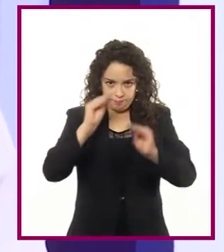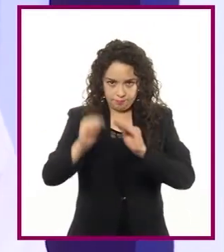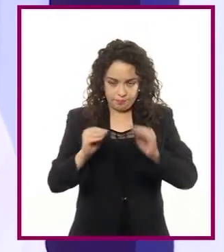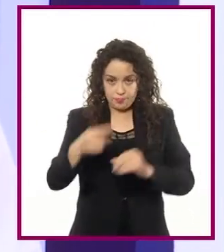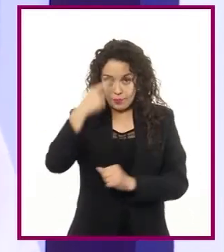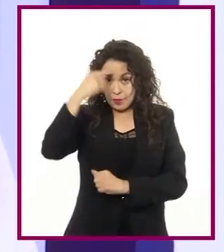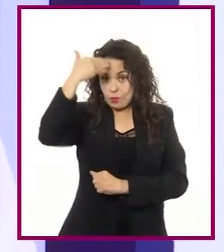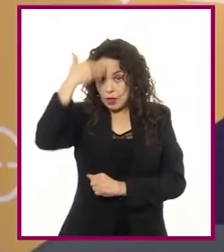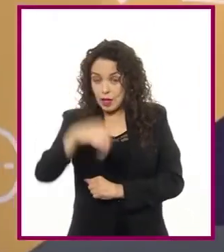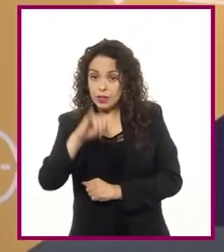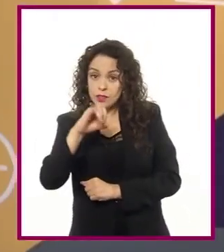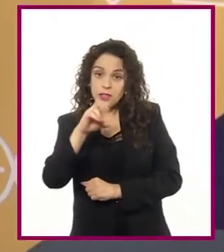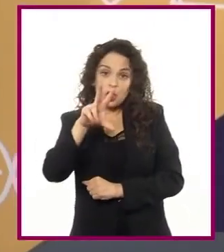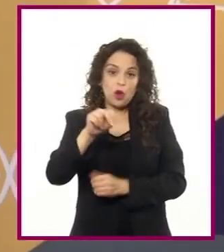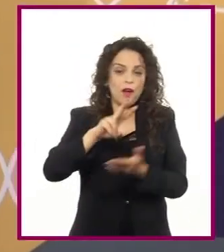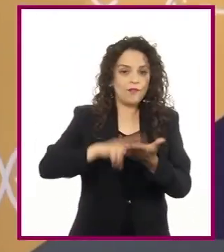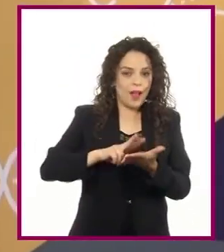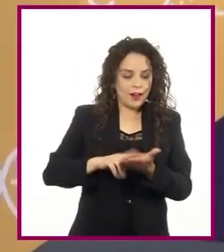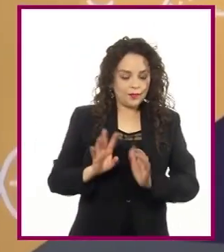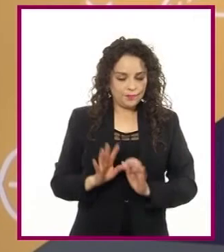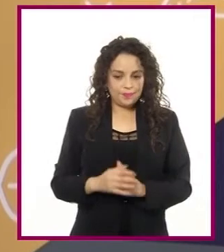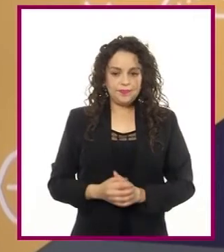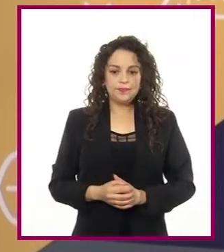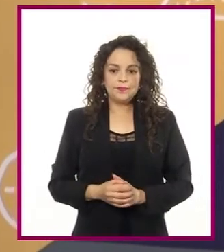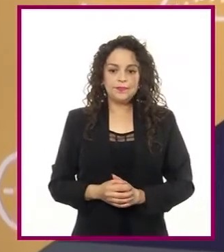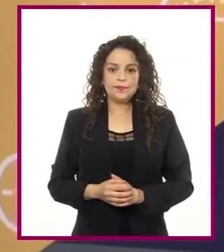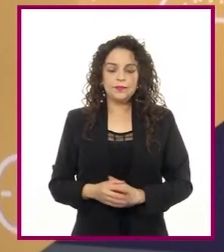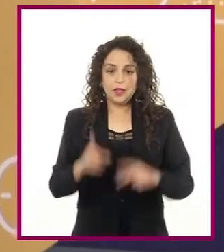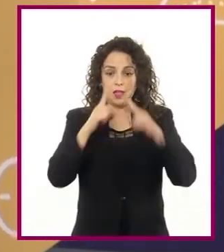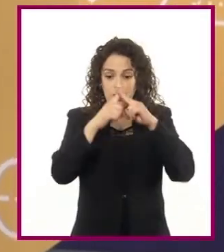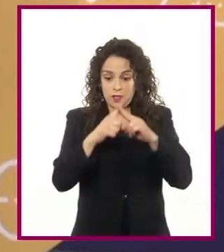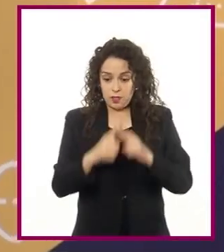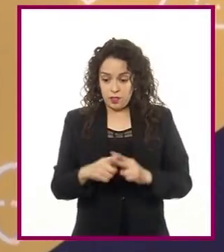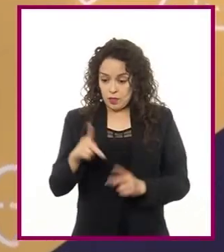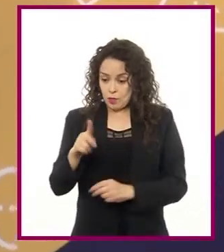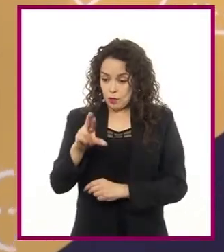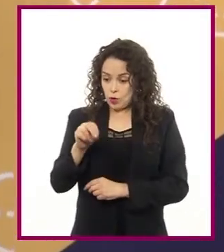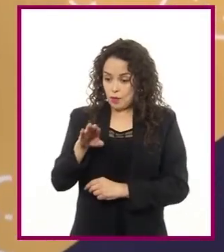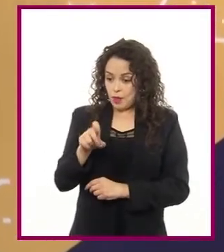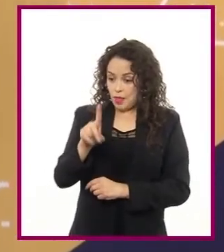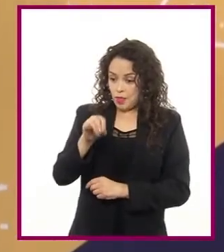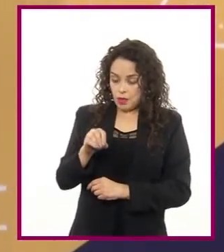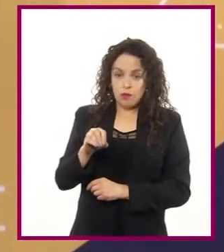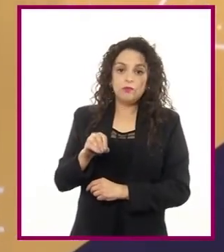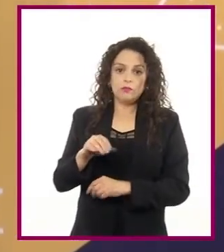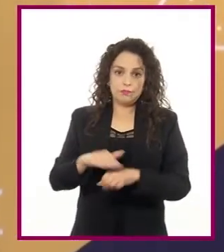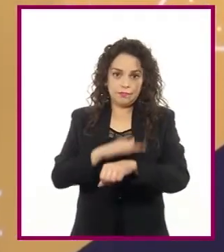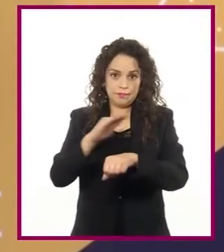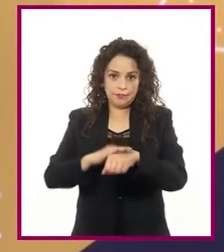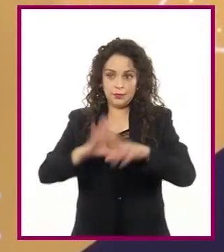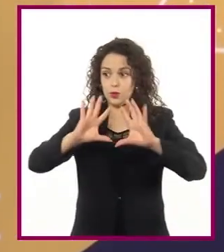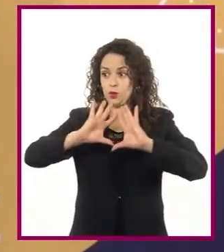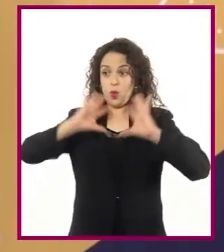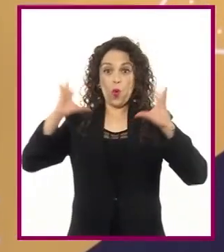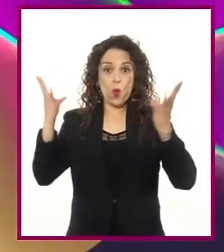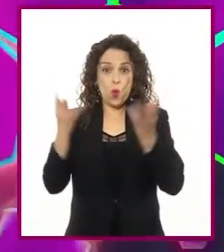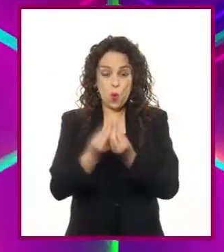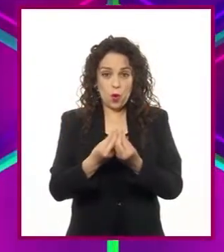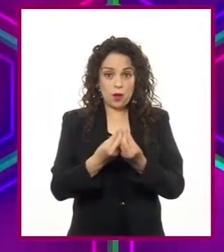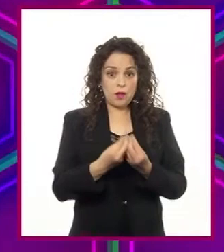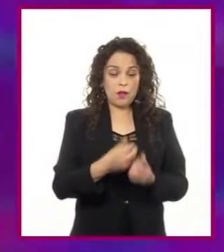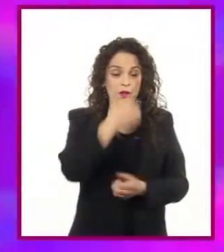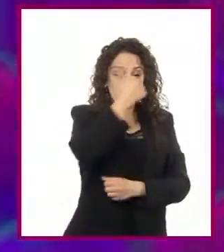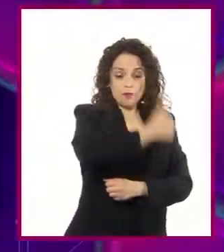conocer si es válida. Al calcular el promedio, considerando en total el conjunto de datos de los